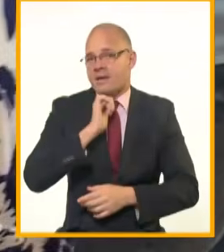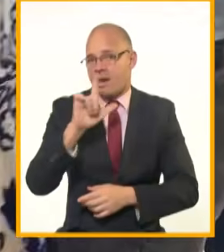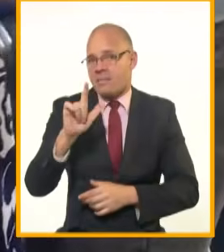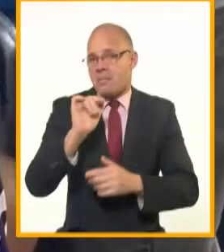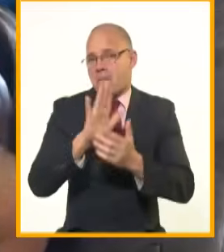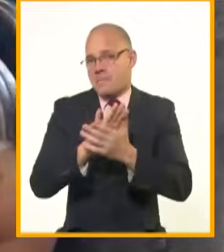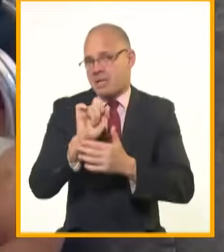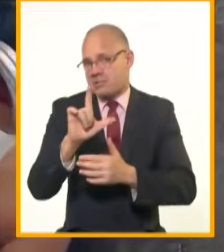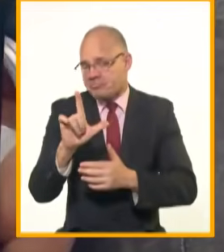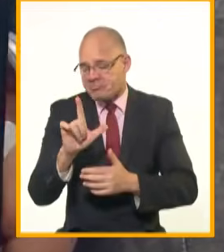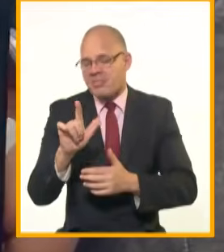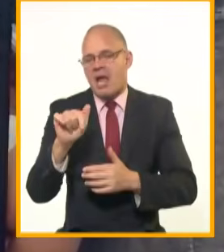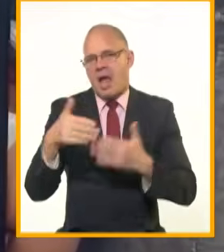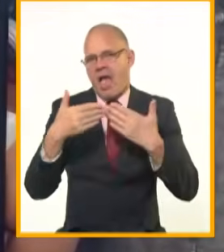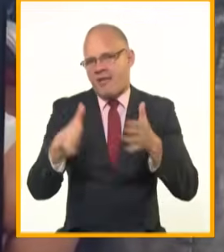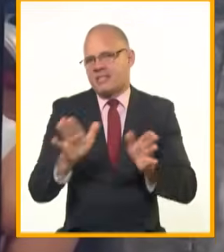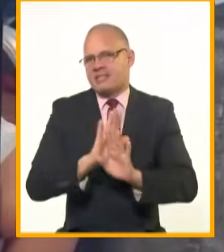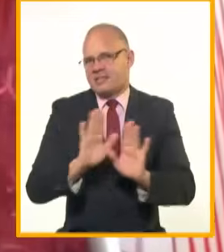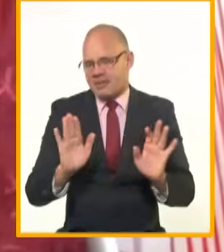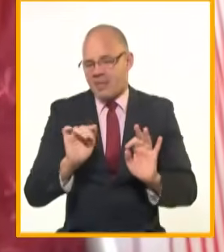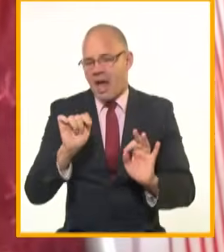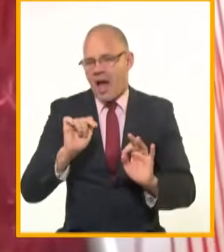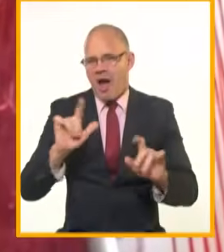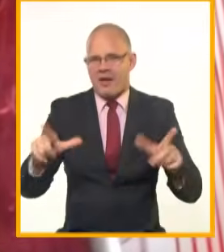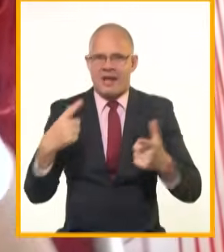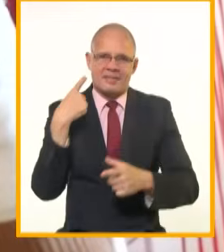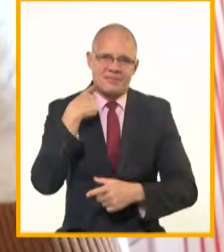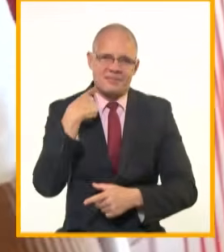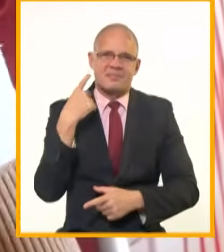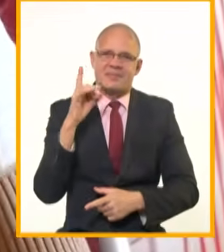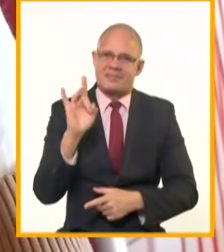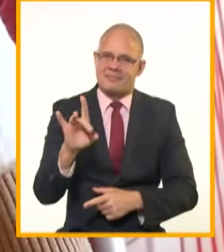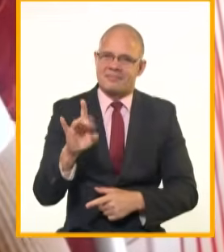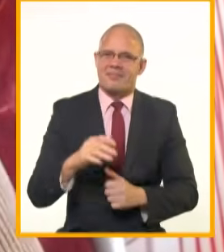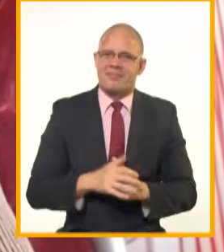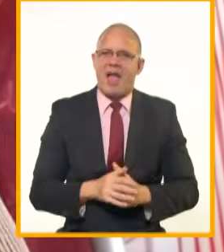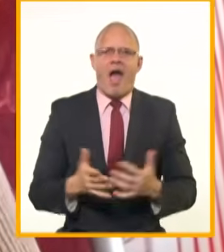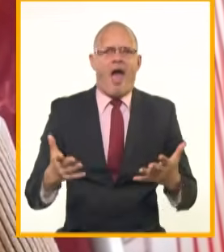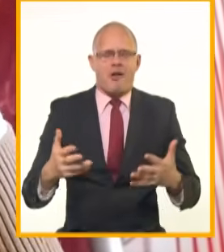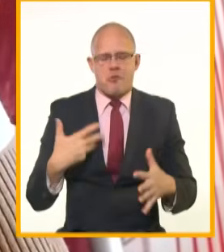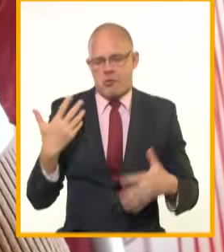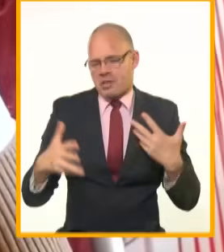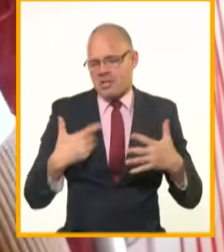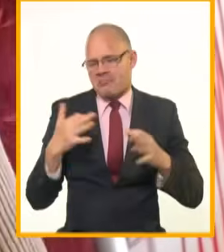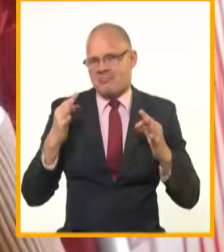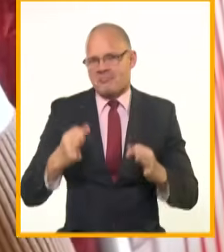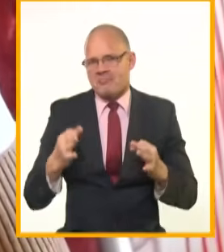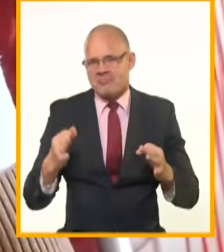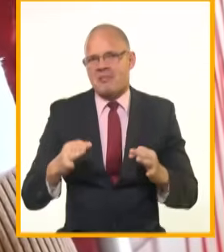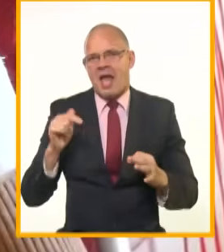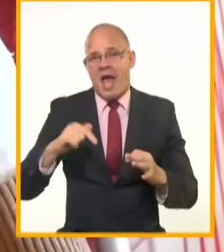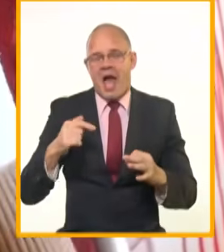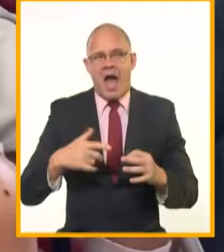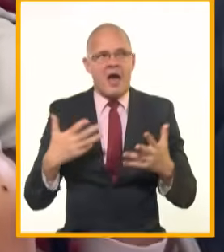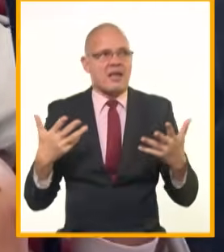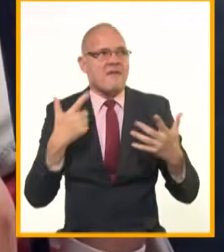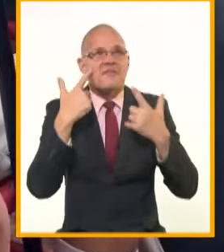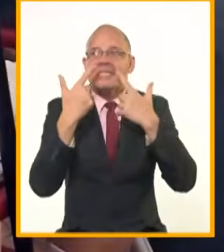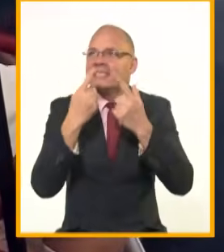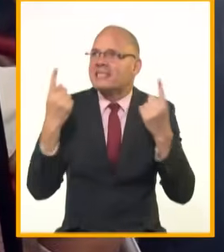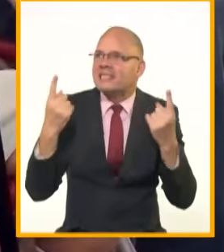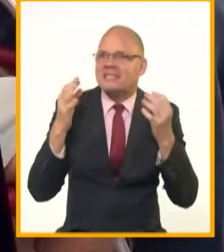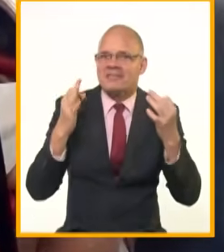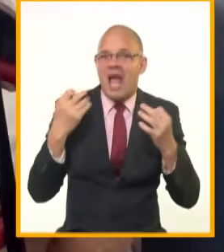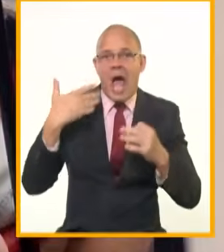del cumpleaños 15º de la provincia. Pues estoy contenta de todo esto que estamos viviendo, que nunca